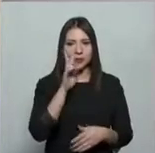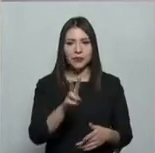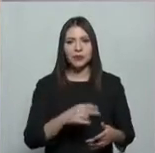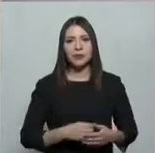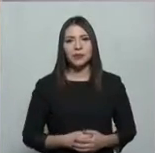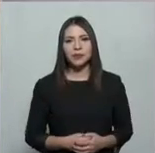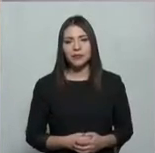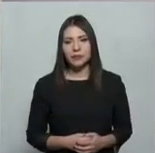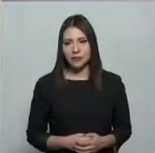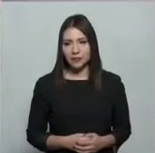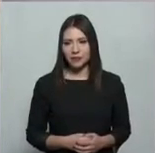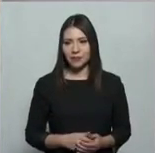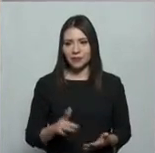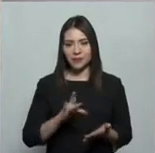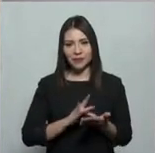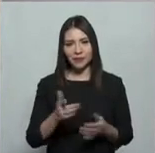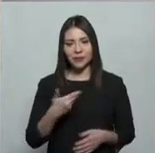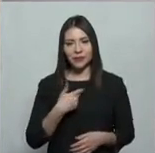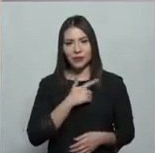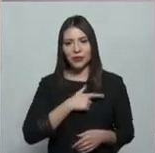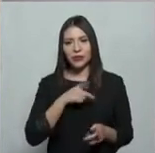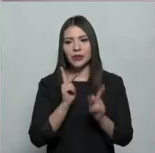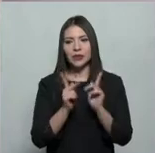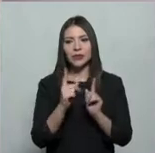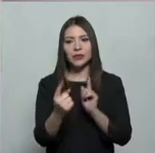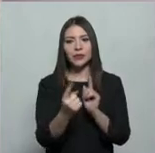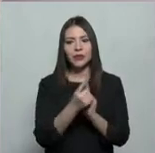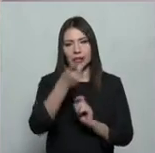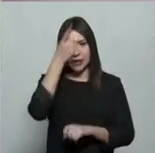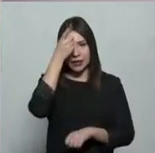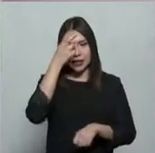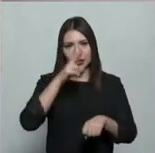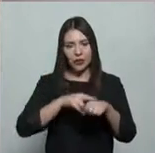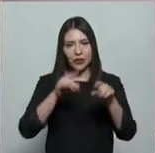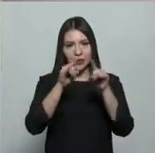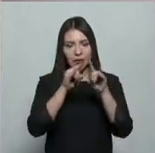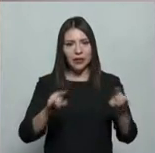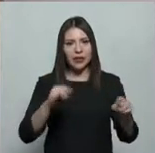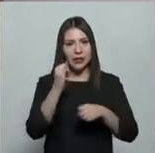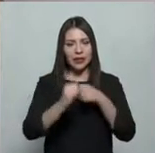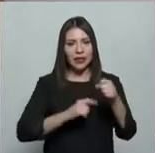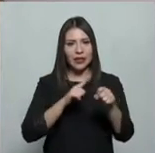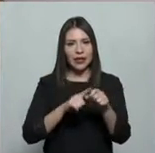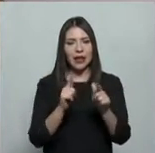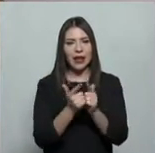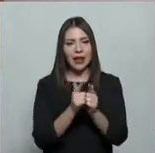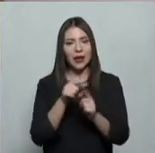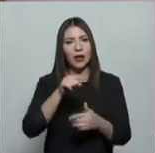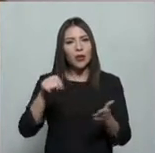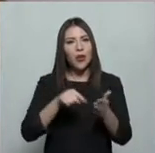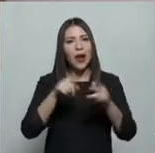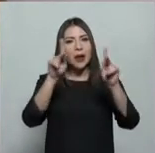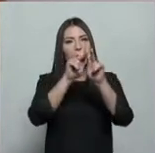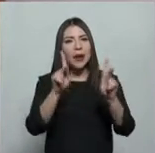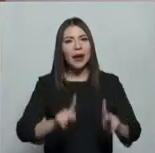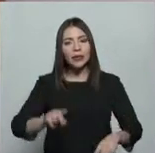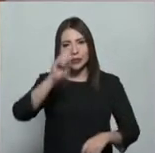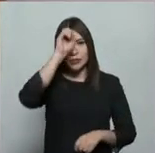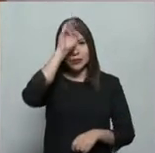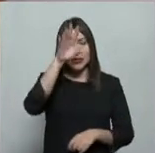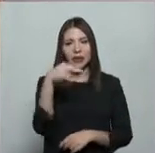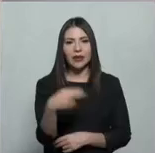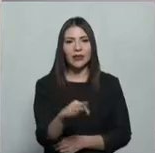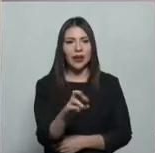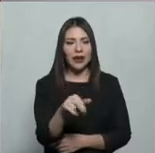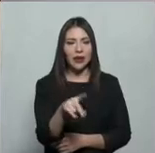Gracias, para mí es un placer poder platicar con el director de la Feria Internacional del Libro del Palacio de Minería, Fernando Macotela, en esta edición